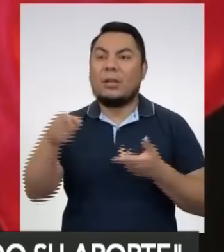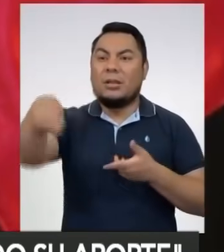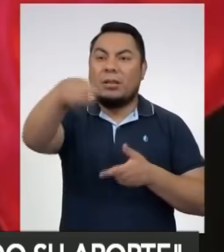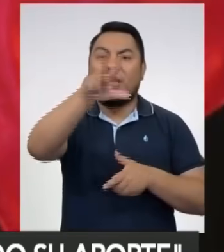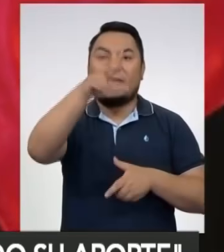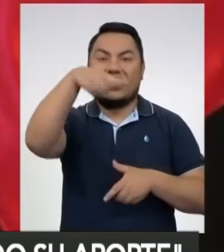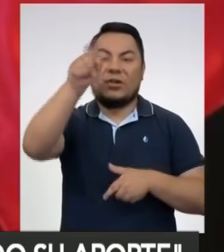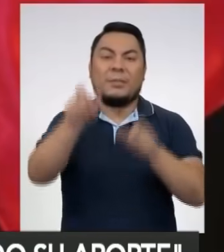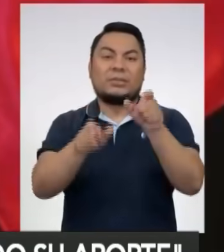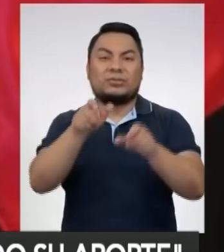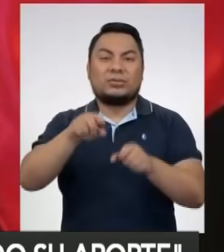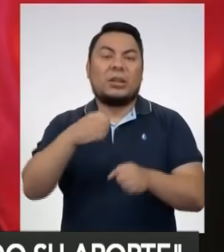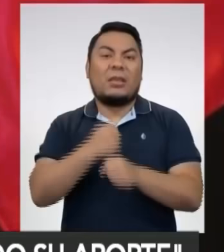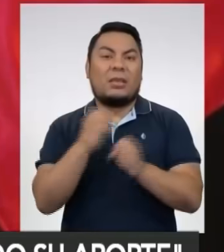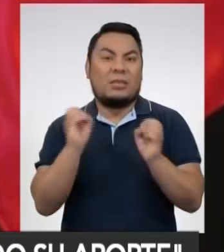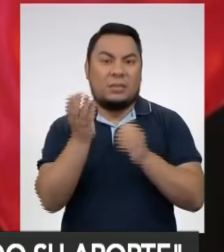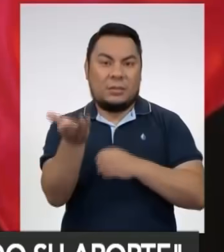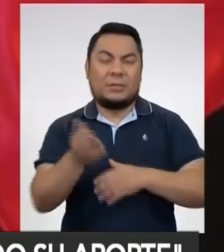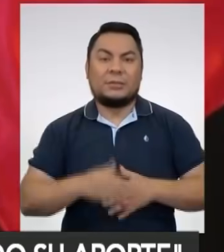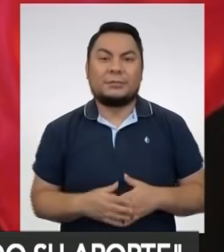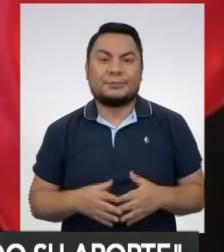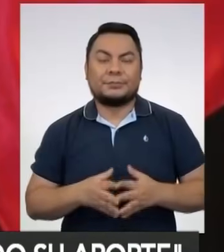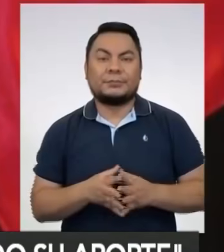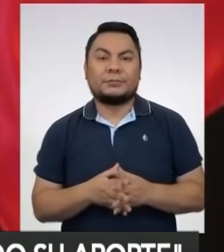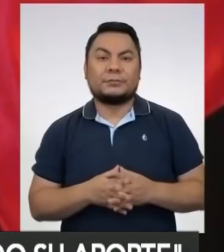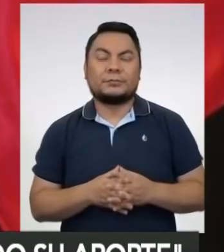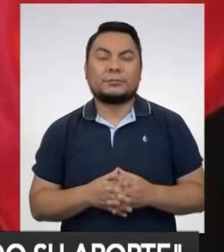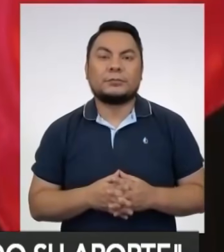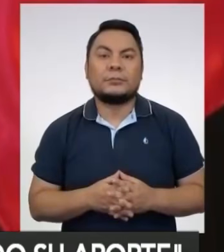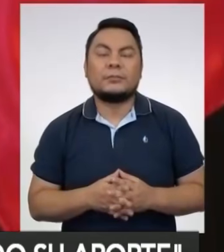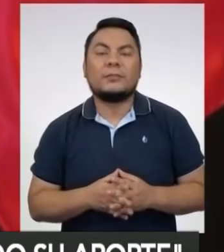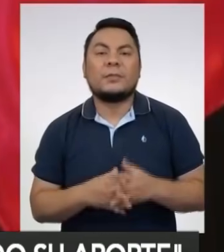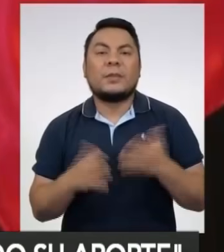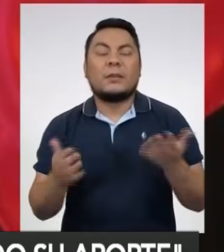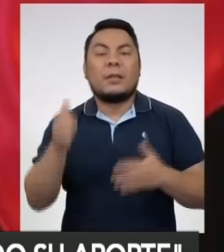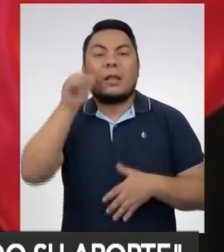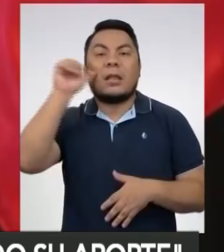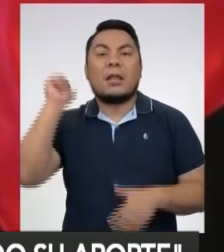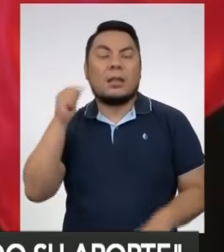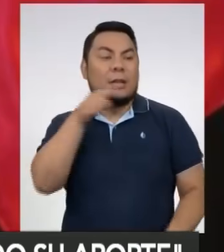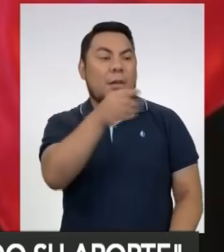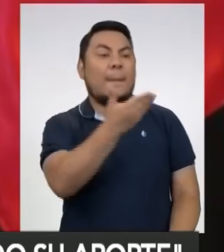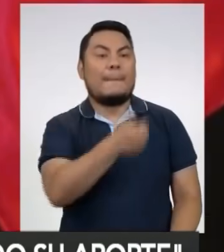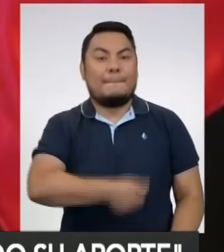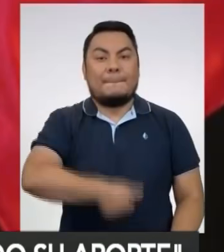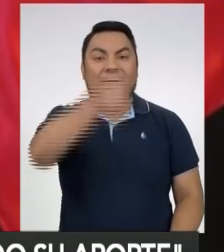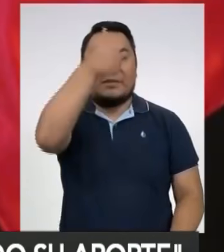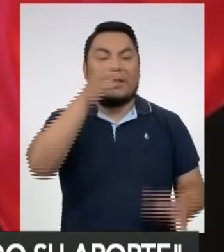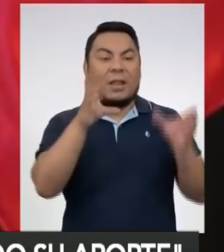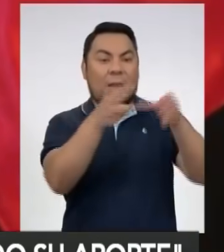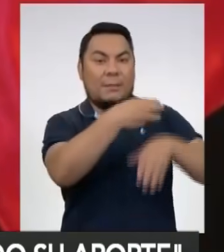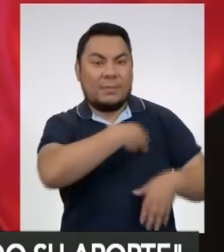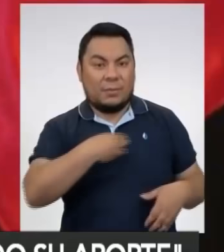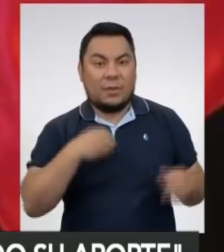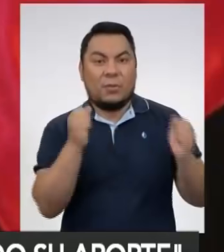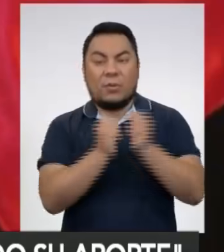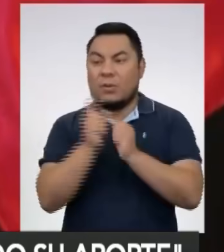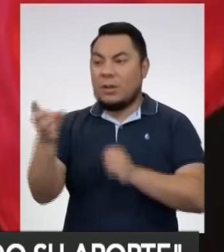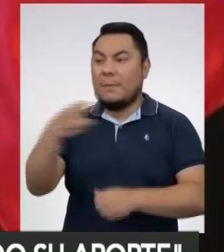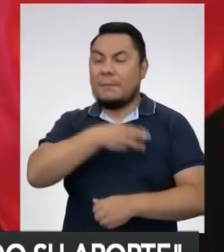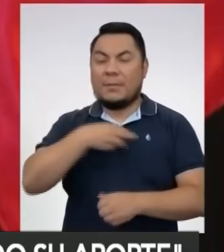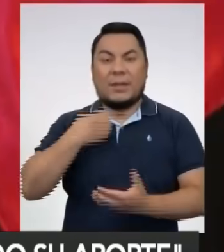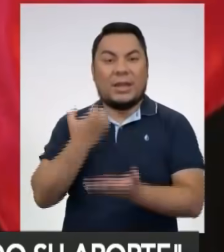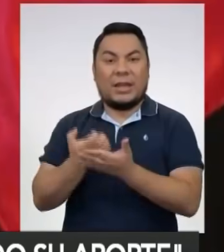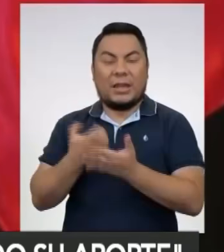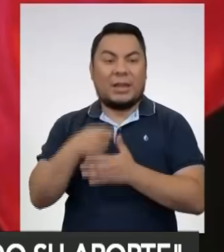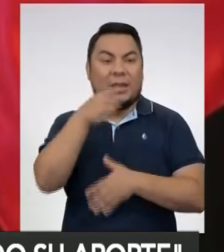millones. Ayer el presidente del Consejo de Ministros, con la ministra de Economía y el